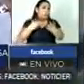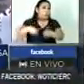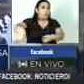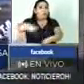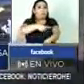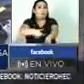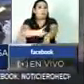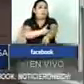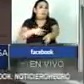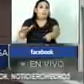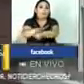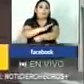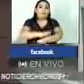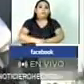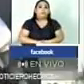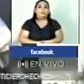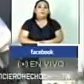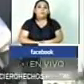del sistema hospitalario.